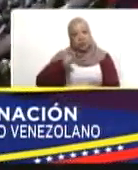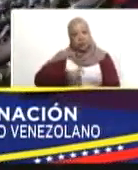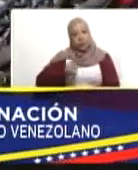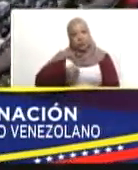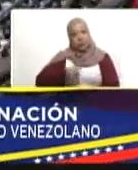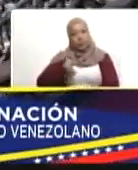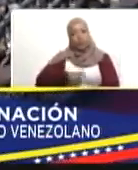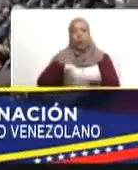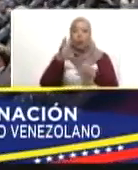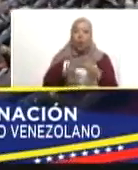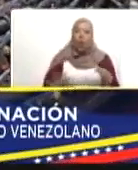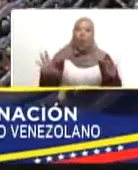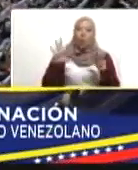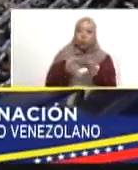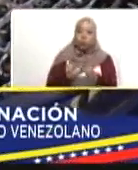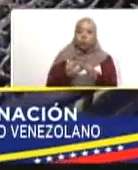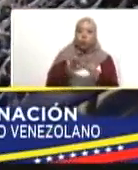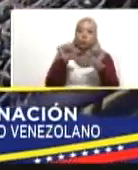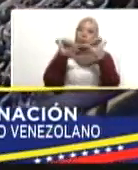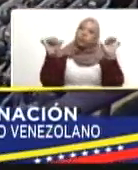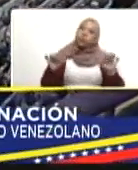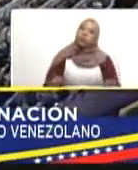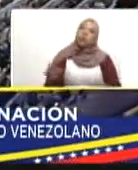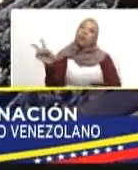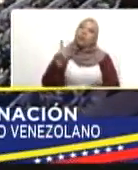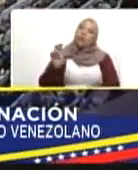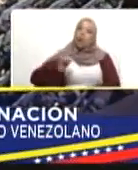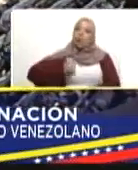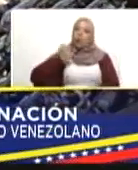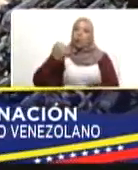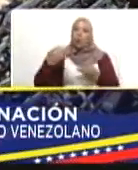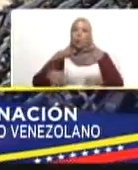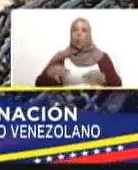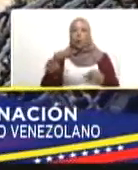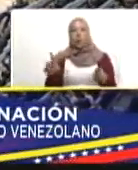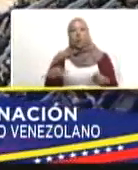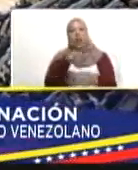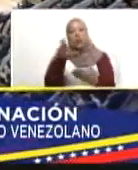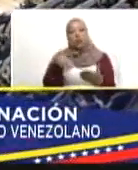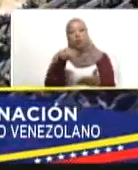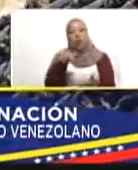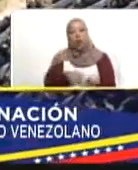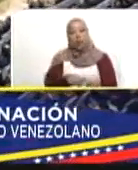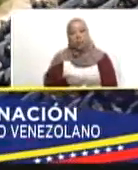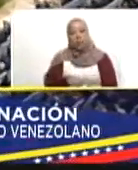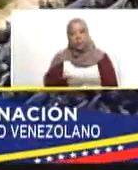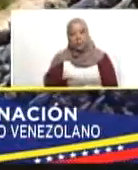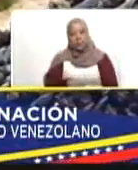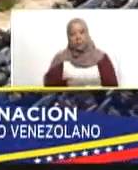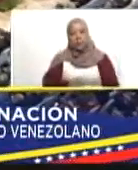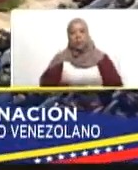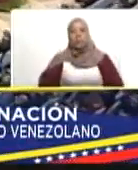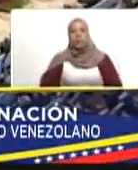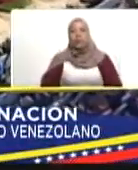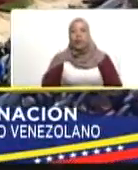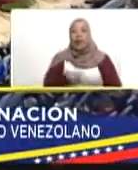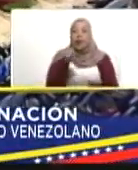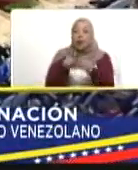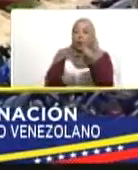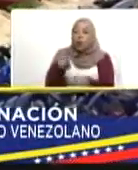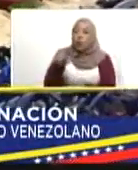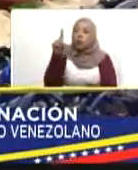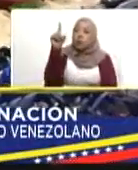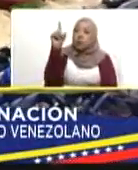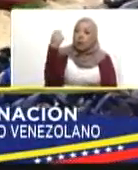ir engranando el sistema de beneficio común de beneficio nacional inflación sigue